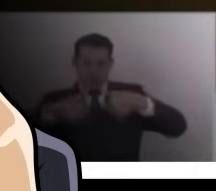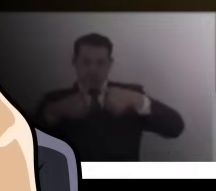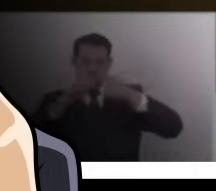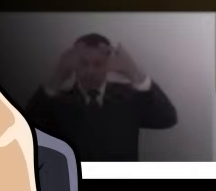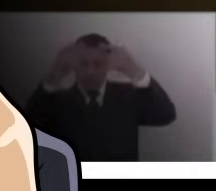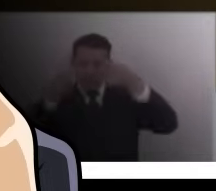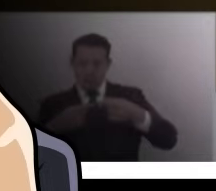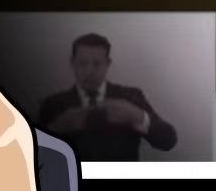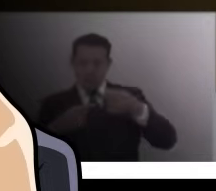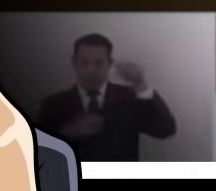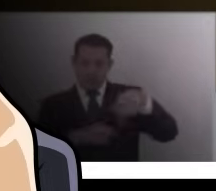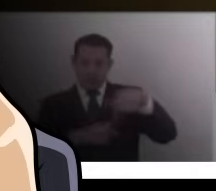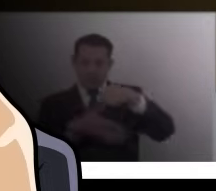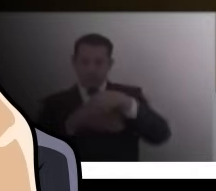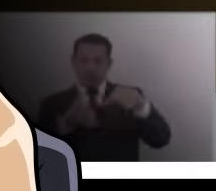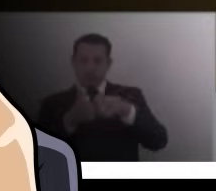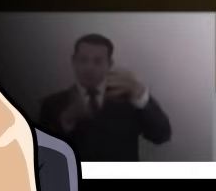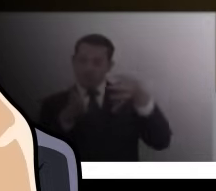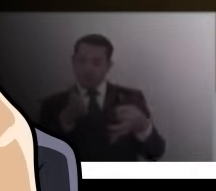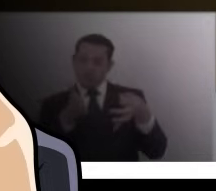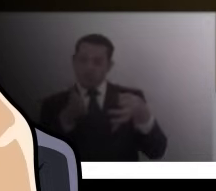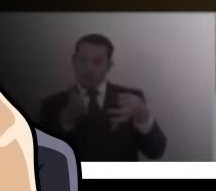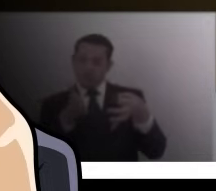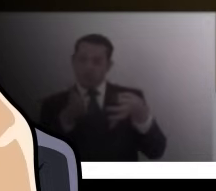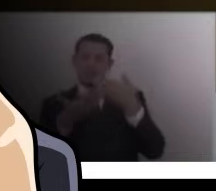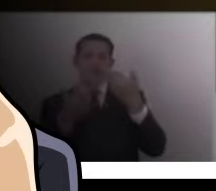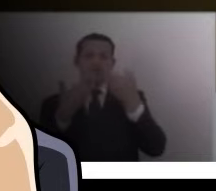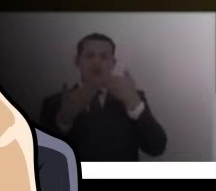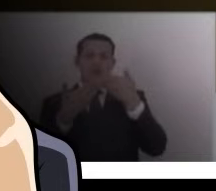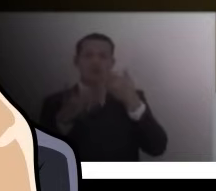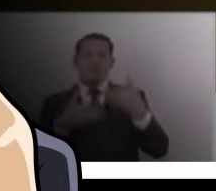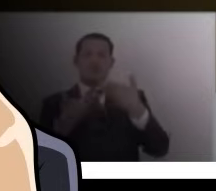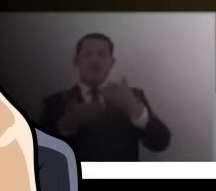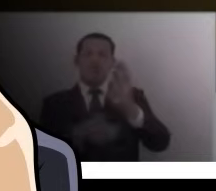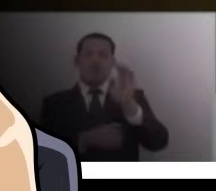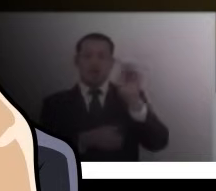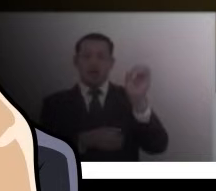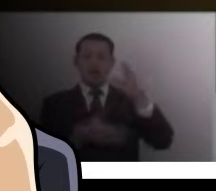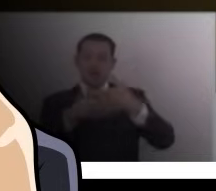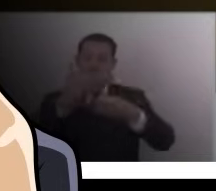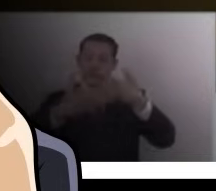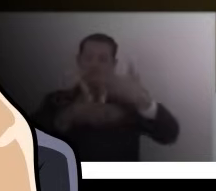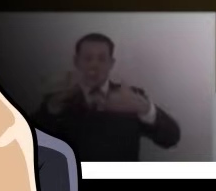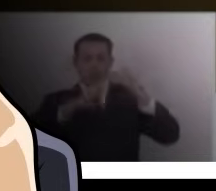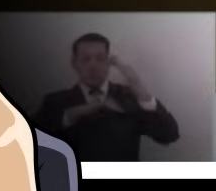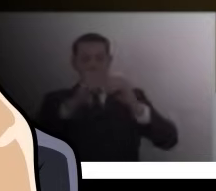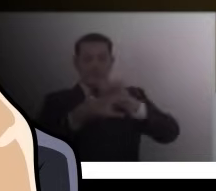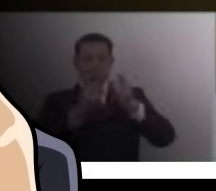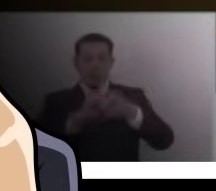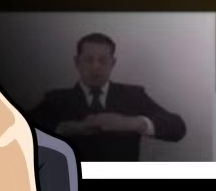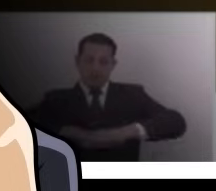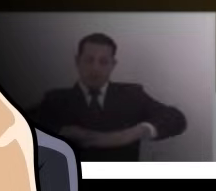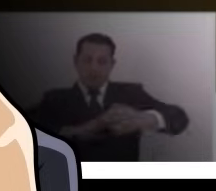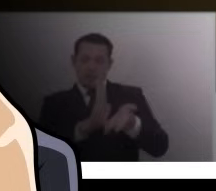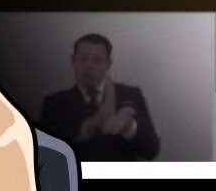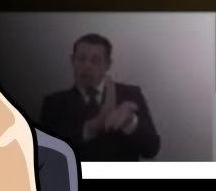un presupuesto para esta asamblea legislativa en que dijeron que dan bonos, que remodelamos, que cambian piso,